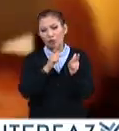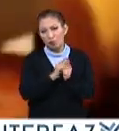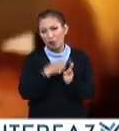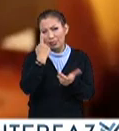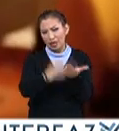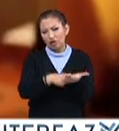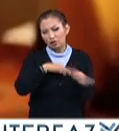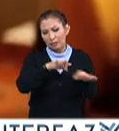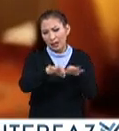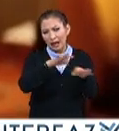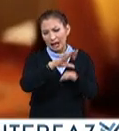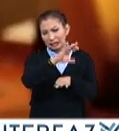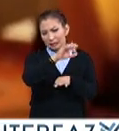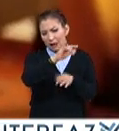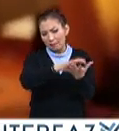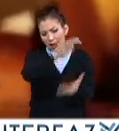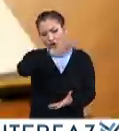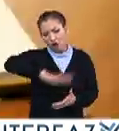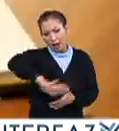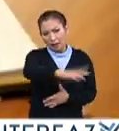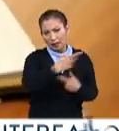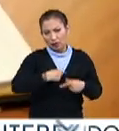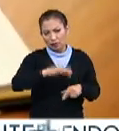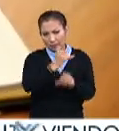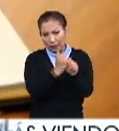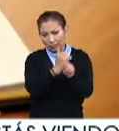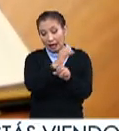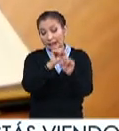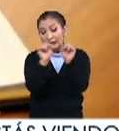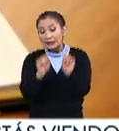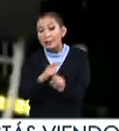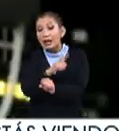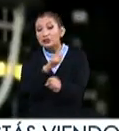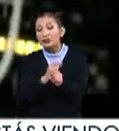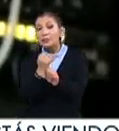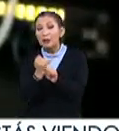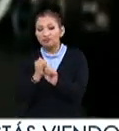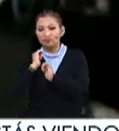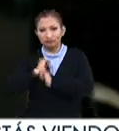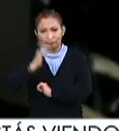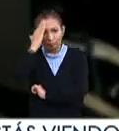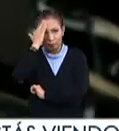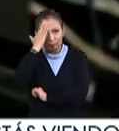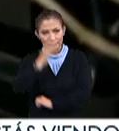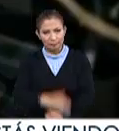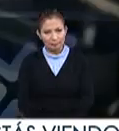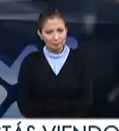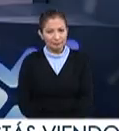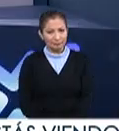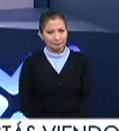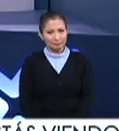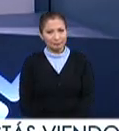del CIMAT está conformada en su mayoría por investigadores del Sistema Nacional de Investigadores.